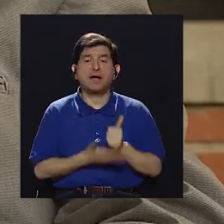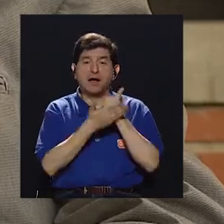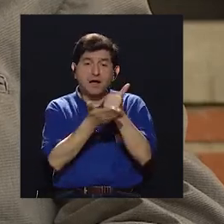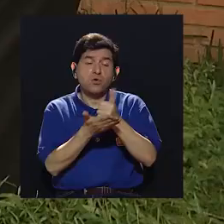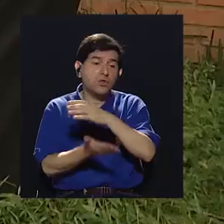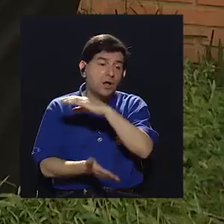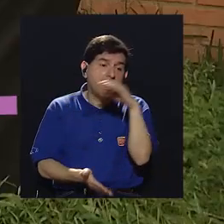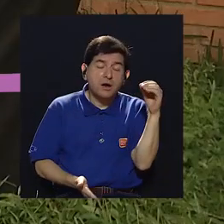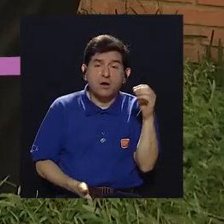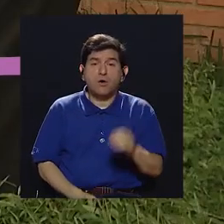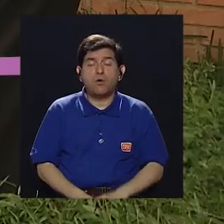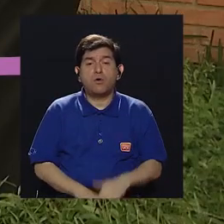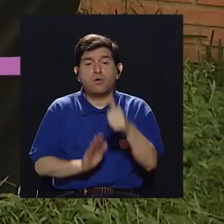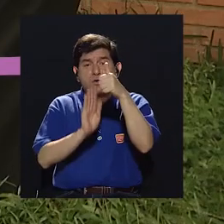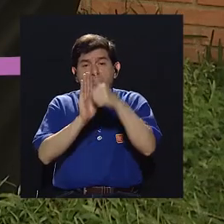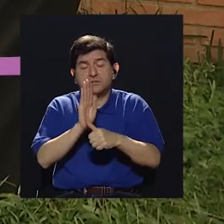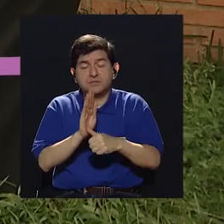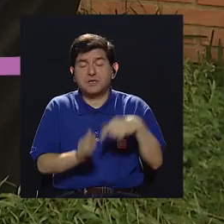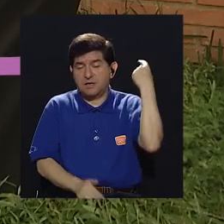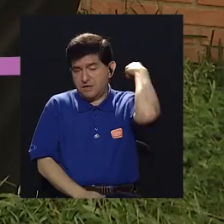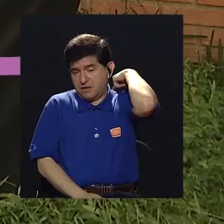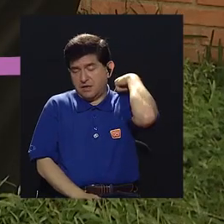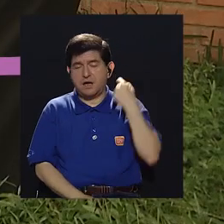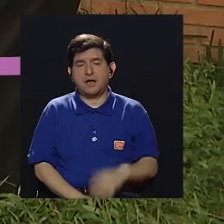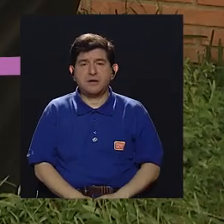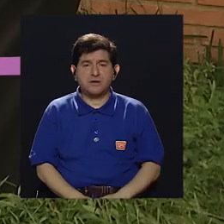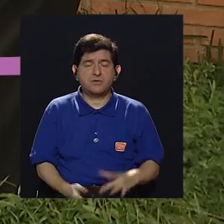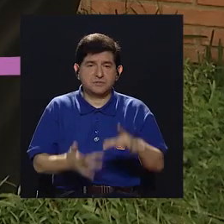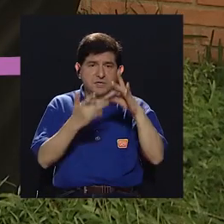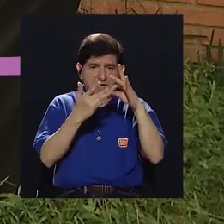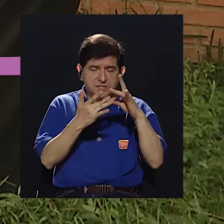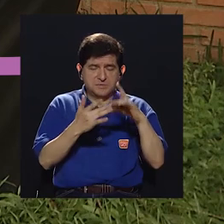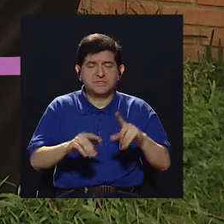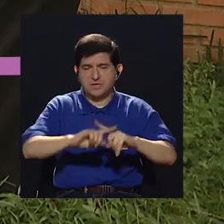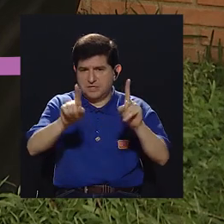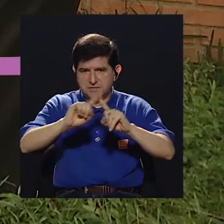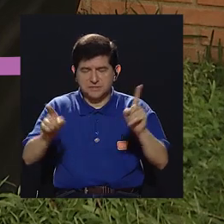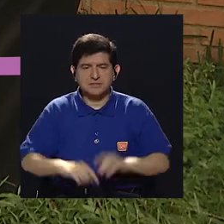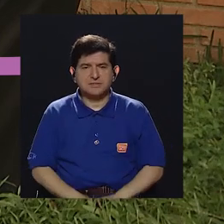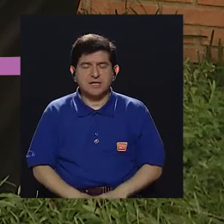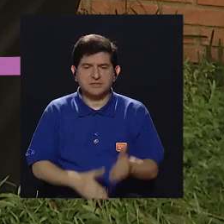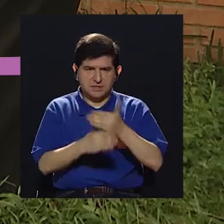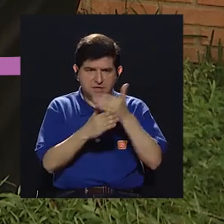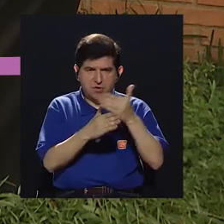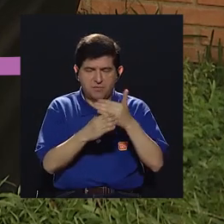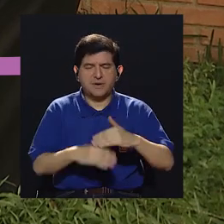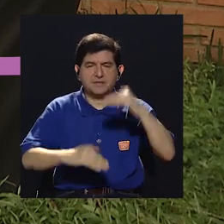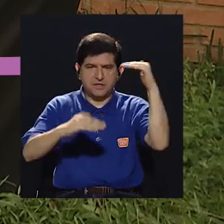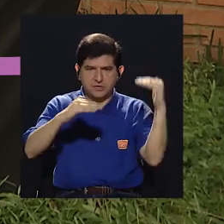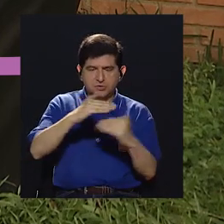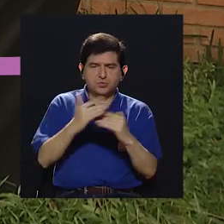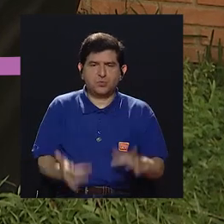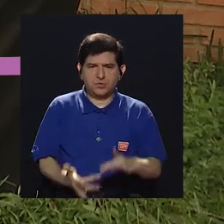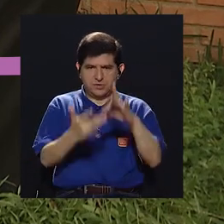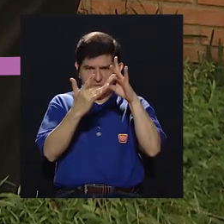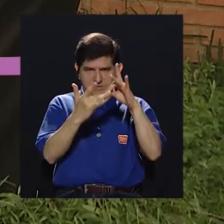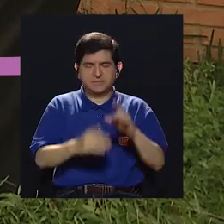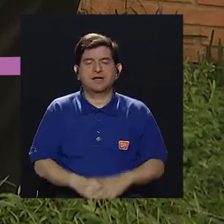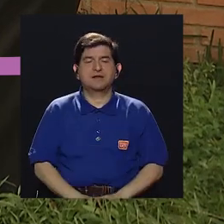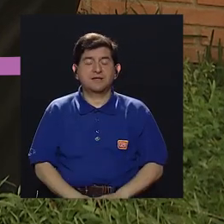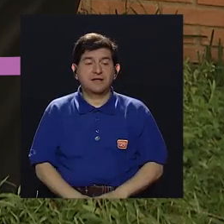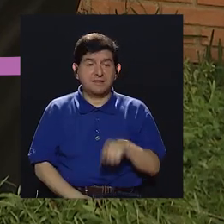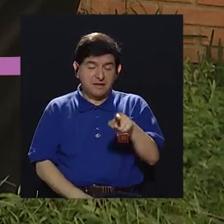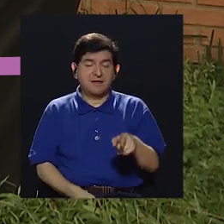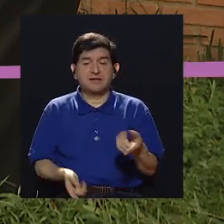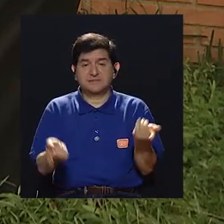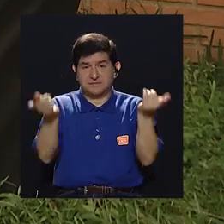ayudar. Y si no, pues los cirujanos de columna vertebral, ya sean ortopedistas o neurocirujanos, porque compartimos una misma subespecialidad,